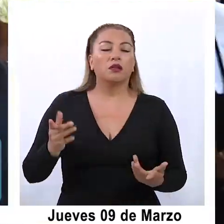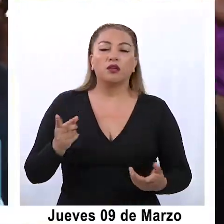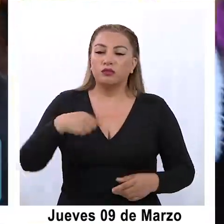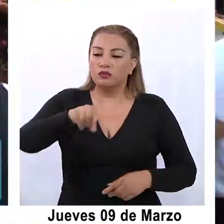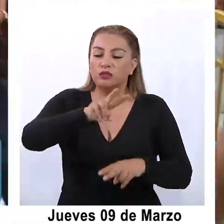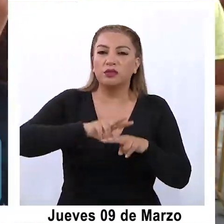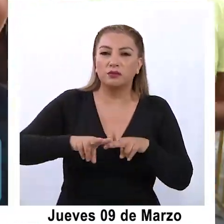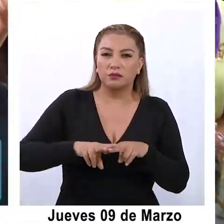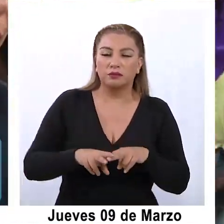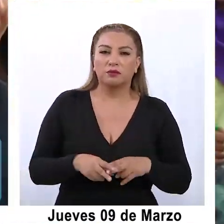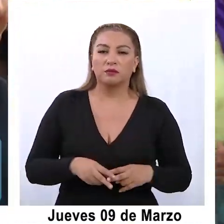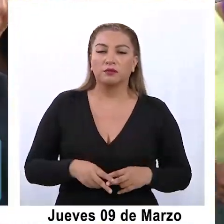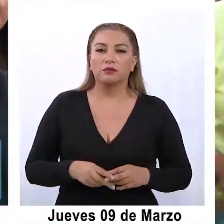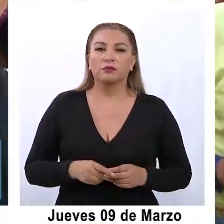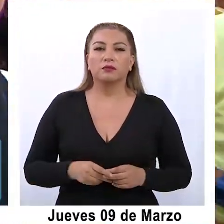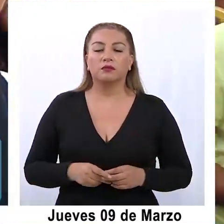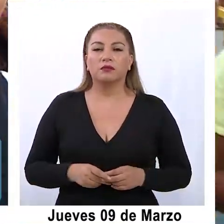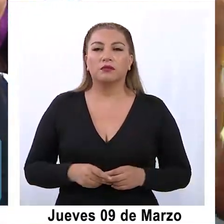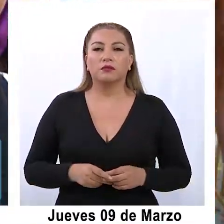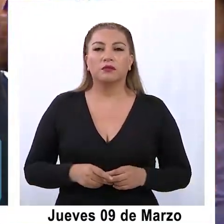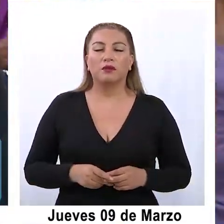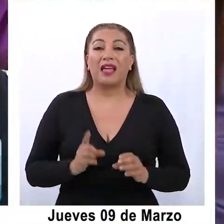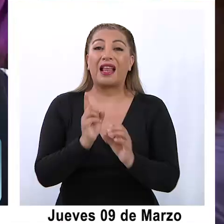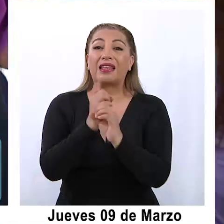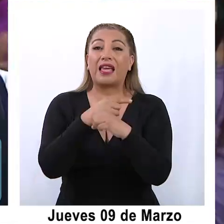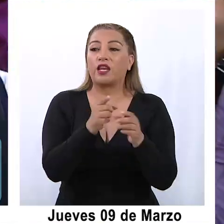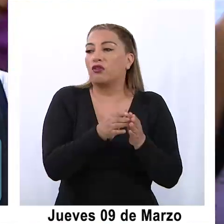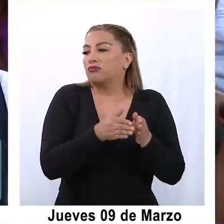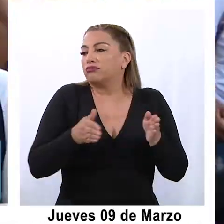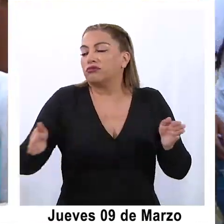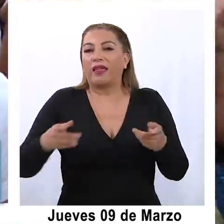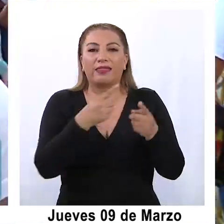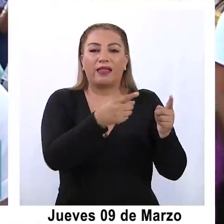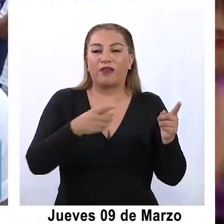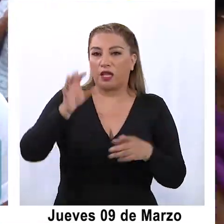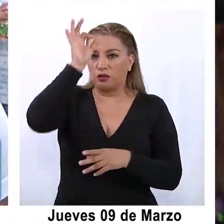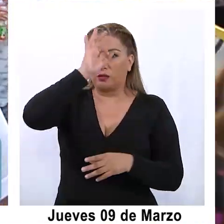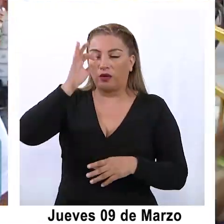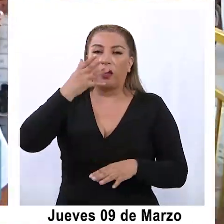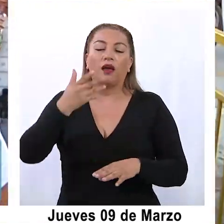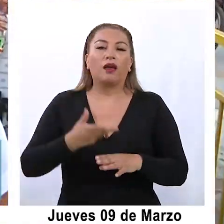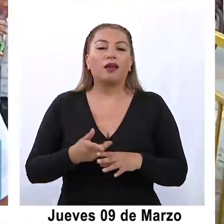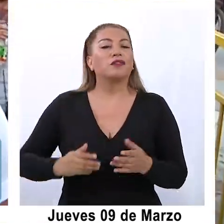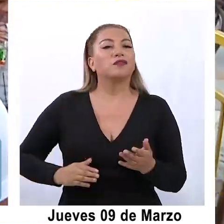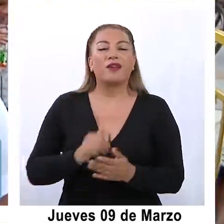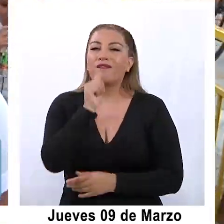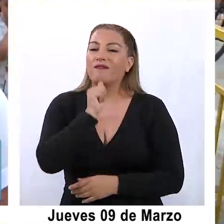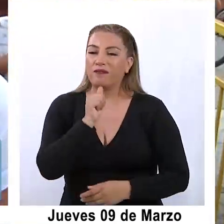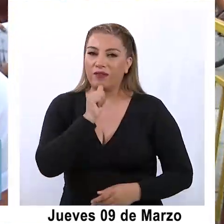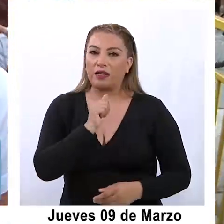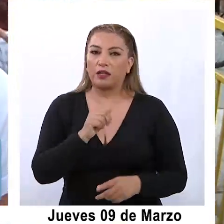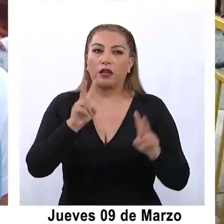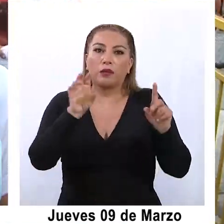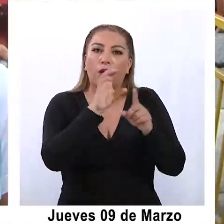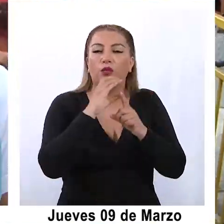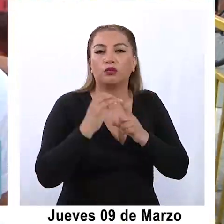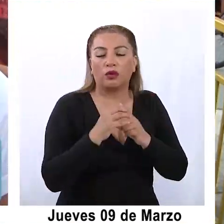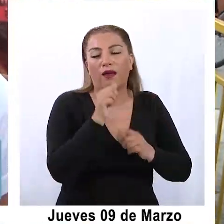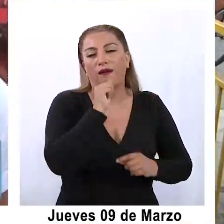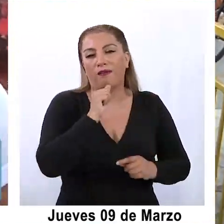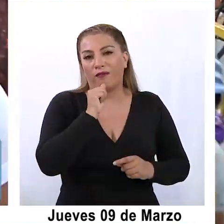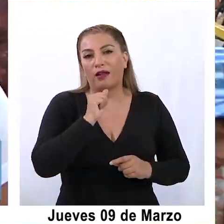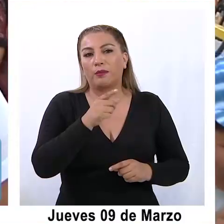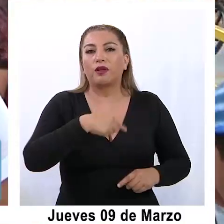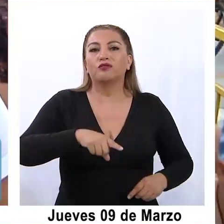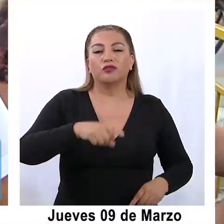hacemos. Se está transversalizando el enfoque de género, pero sabemos que es inicial, que falta porque todavía culturalmente nos falta mucho